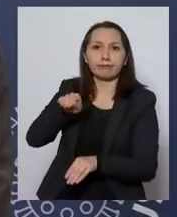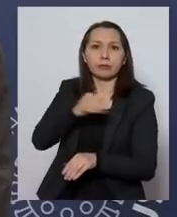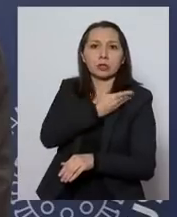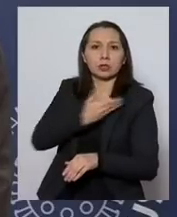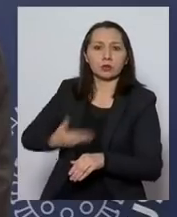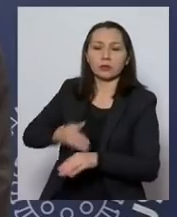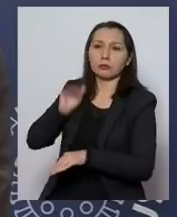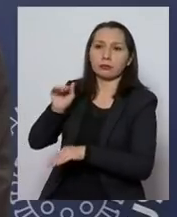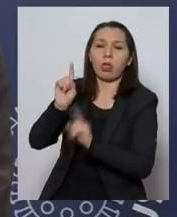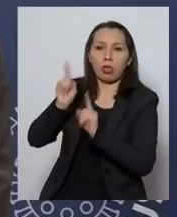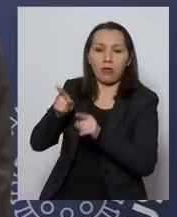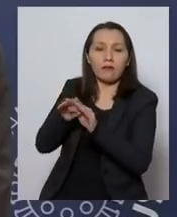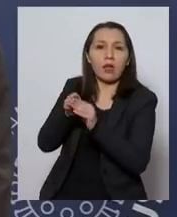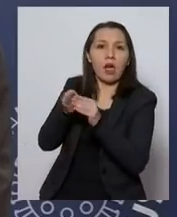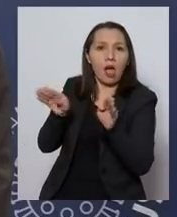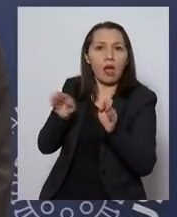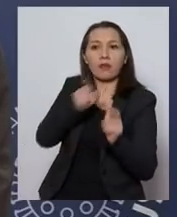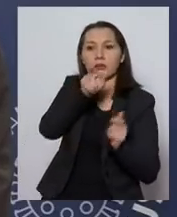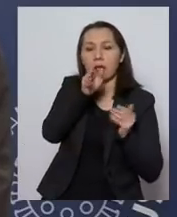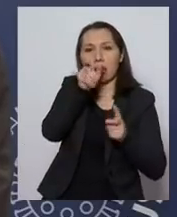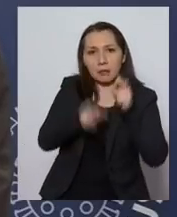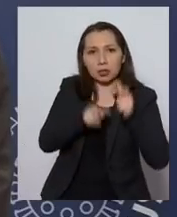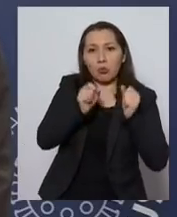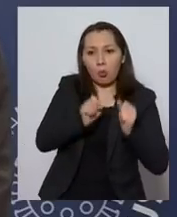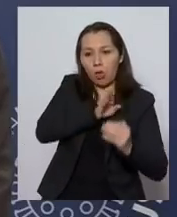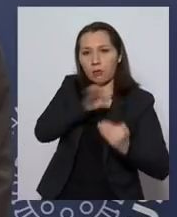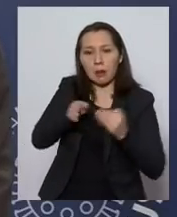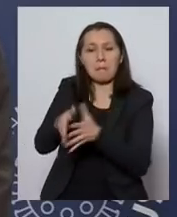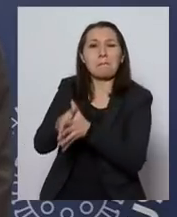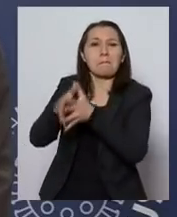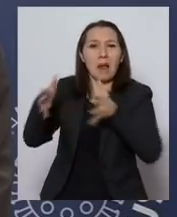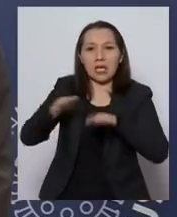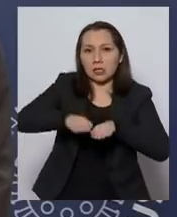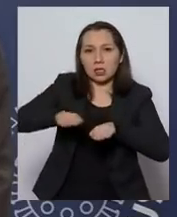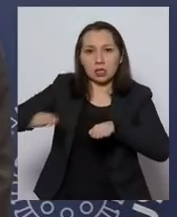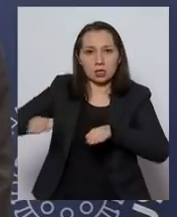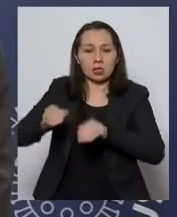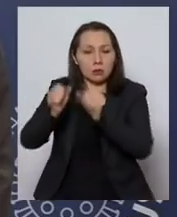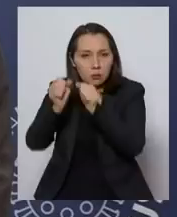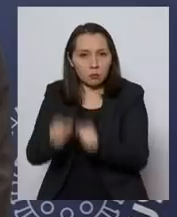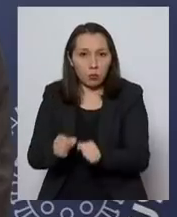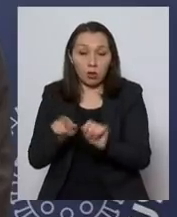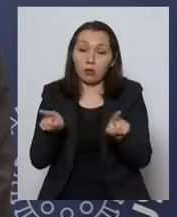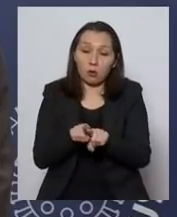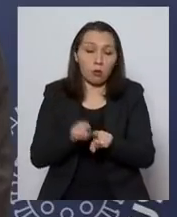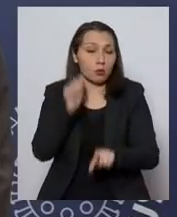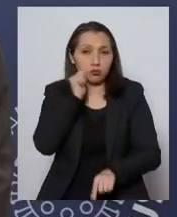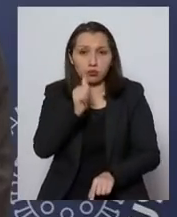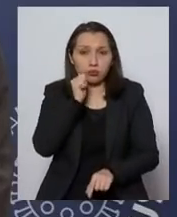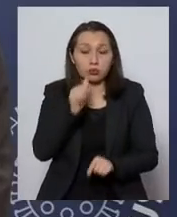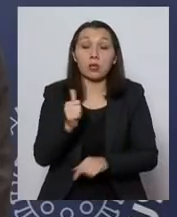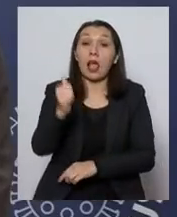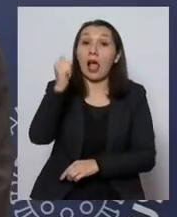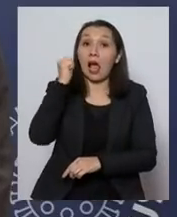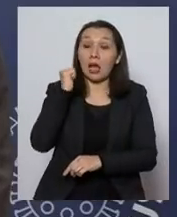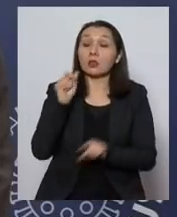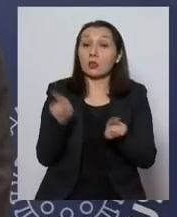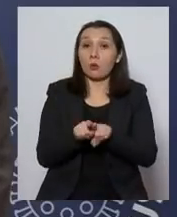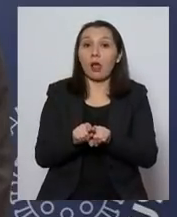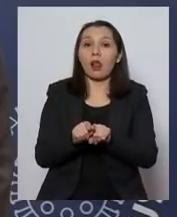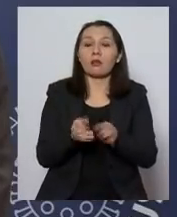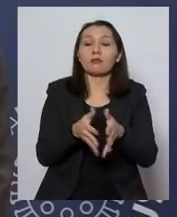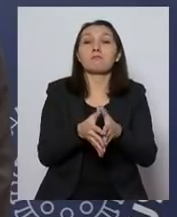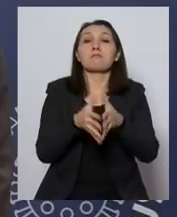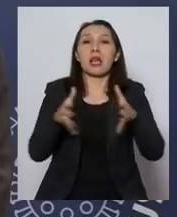apelativo del Ministerio de Salud para aumentar su capacidad, como ocurre todos los días. Ayer, sin ir más lejos, se